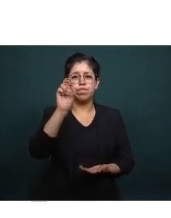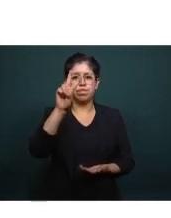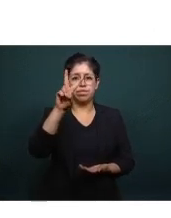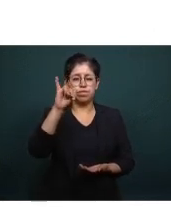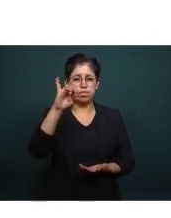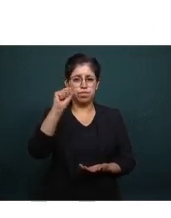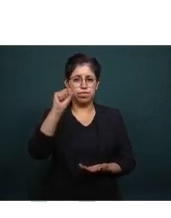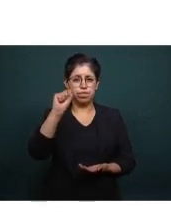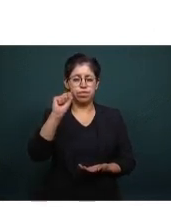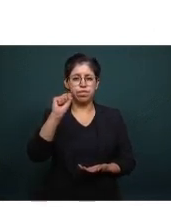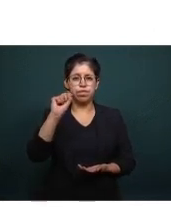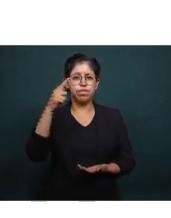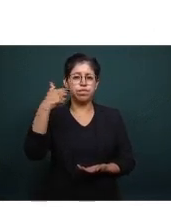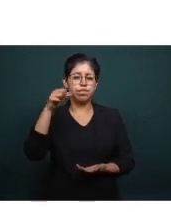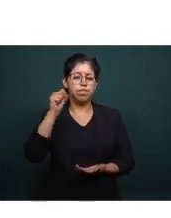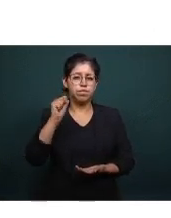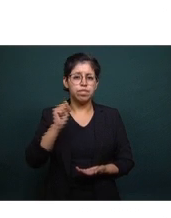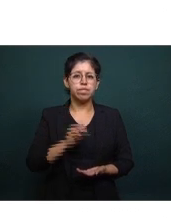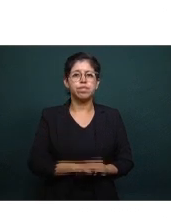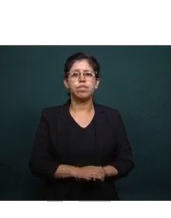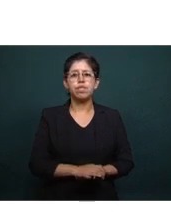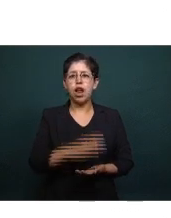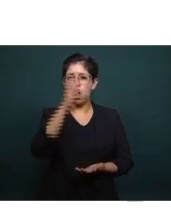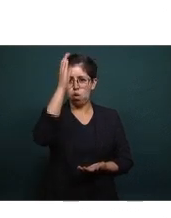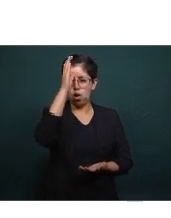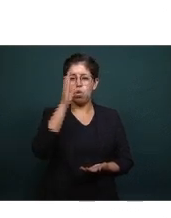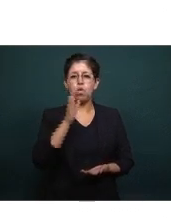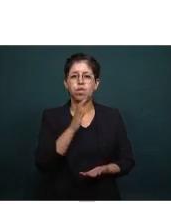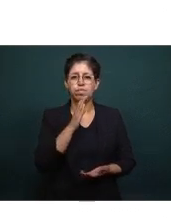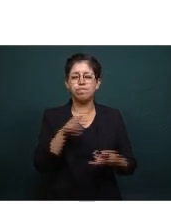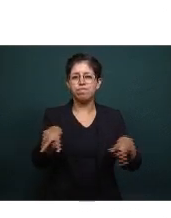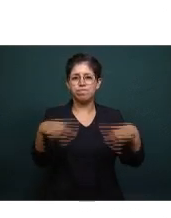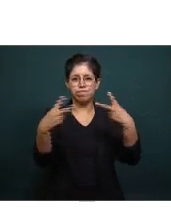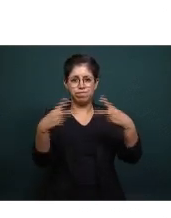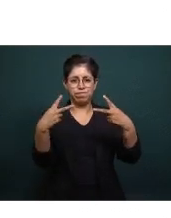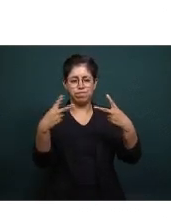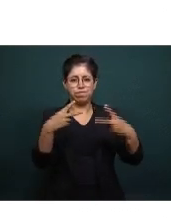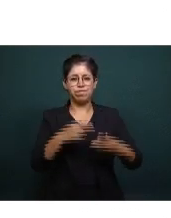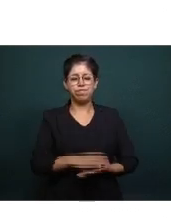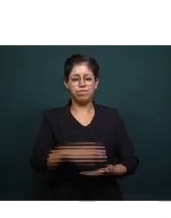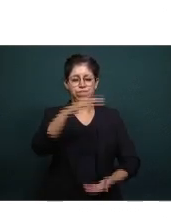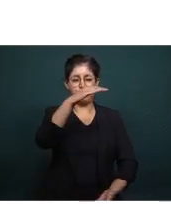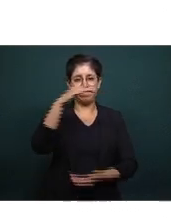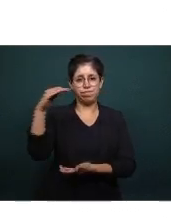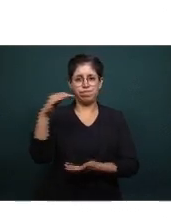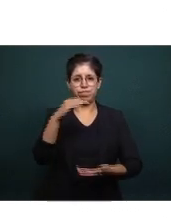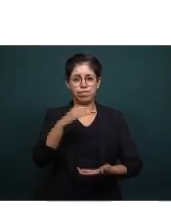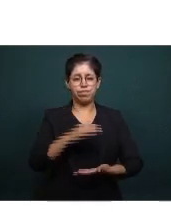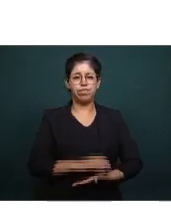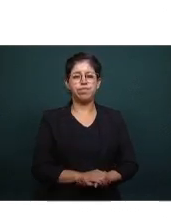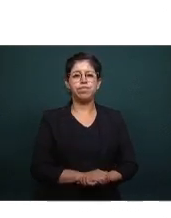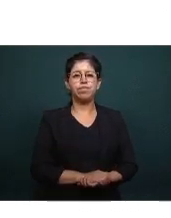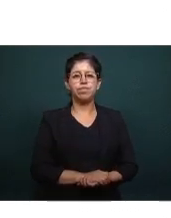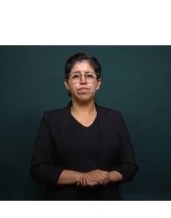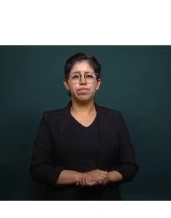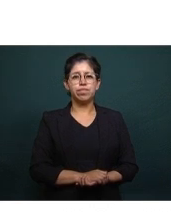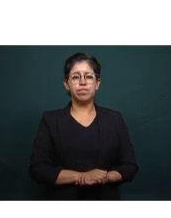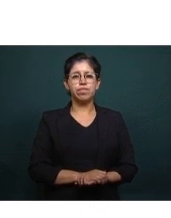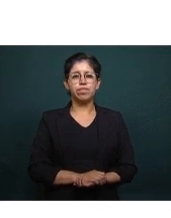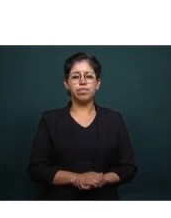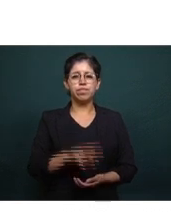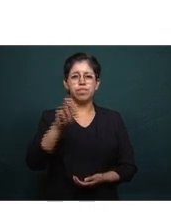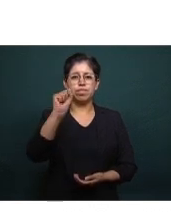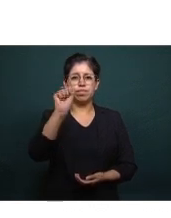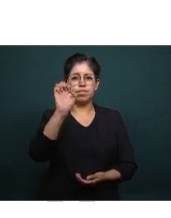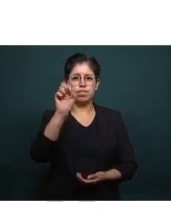y Madero, Coahuila, igual que el estacionario, con un margen de 9 pesos 32 centavos. Y Servigas